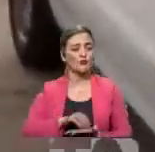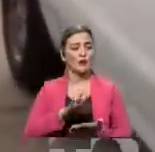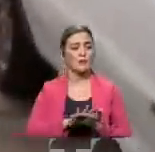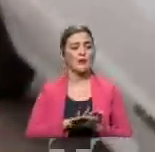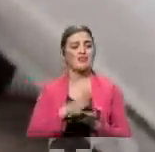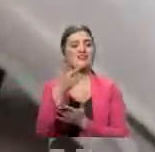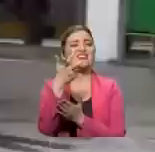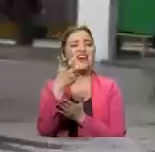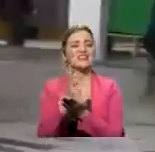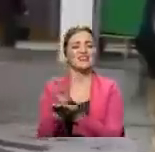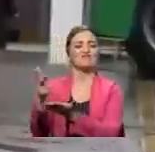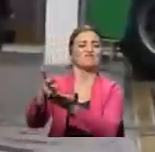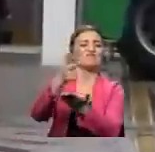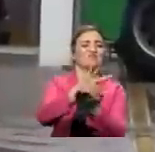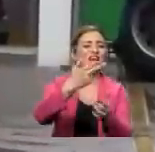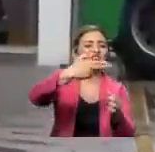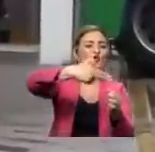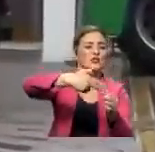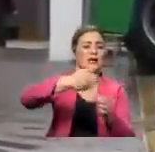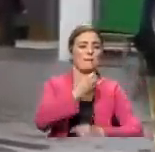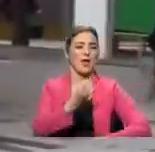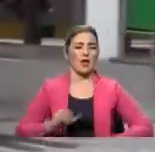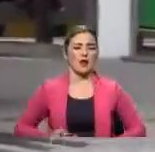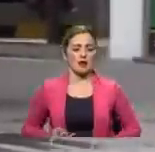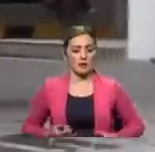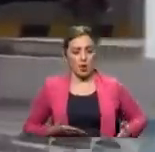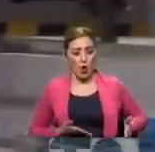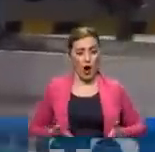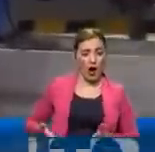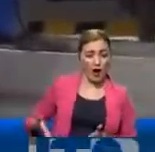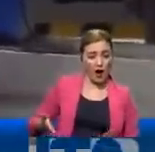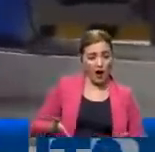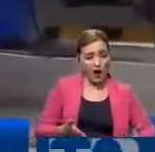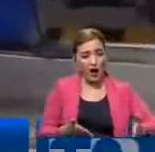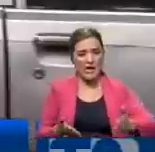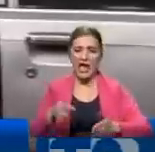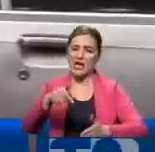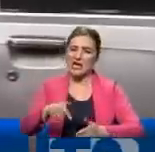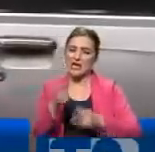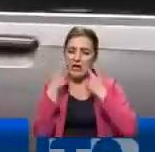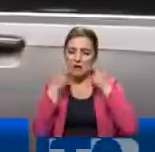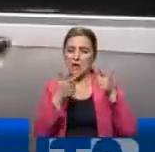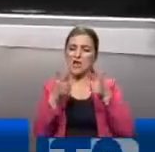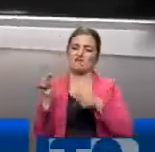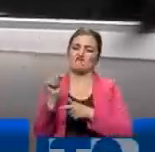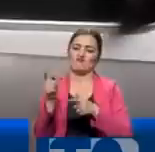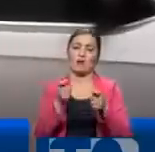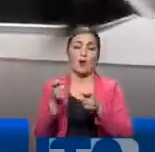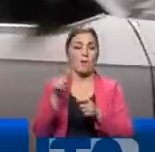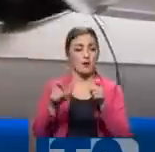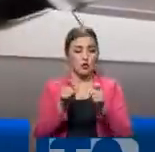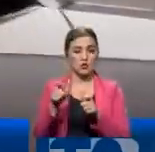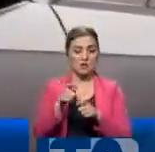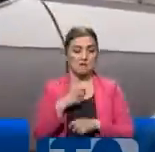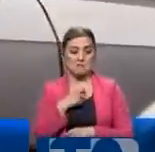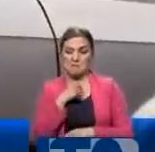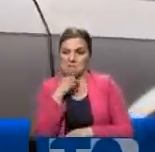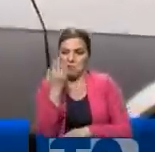13 estaciones de Ipiales, más no en las vías que comunican con el interior del departamento, anunciando sanciones a quienes